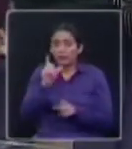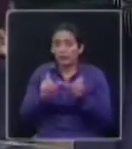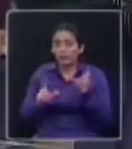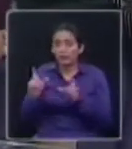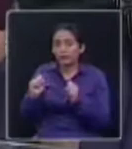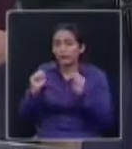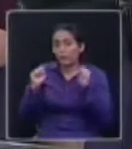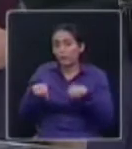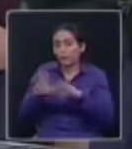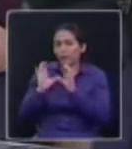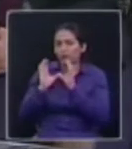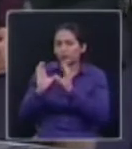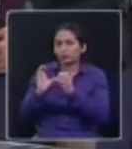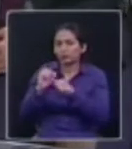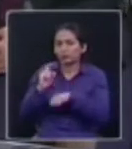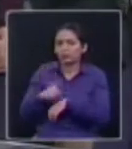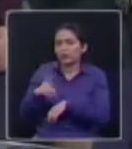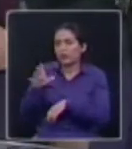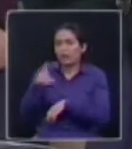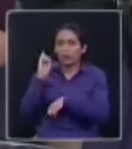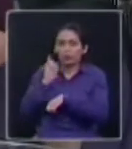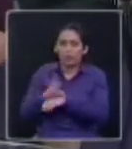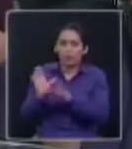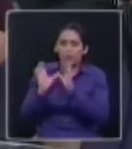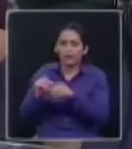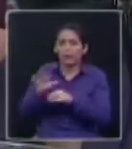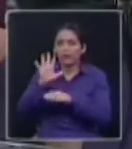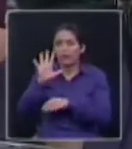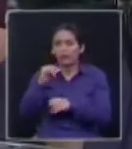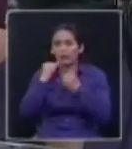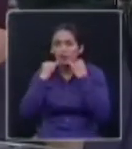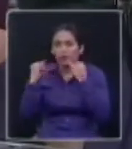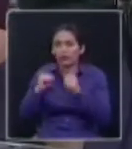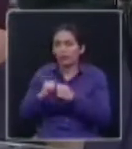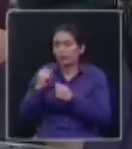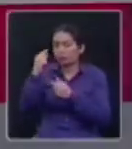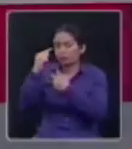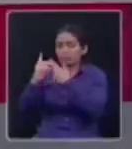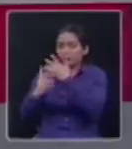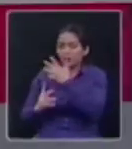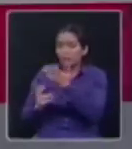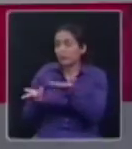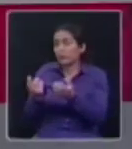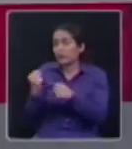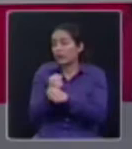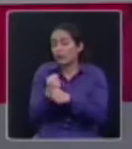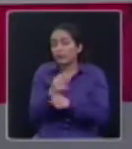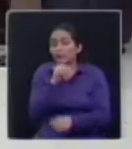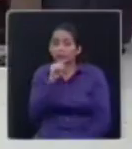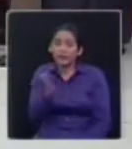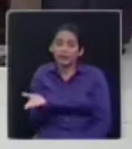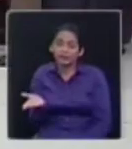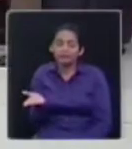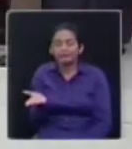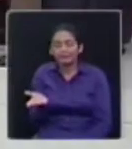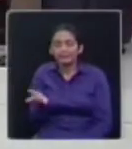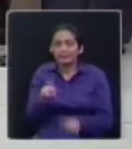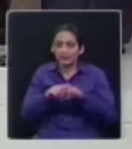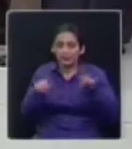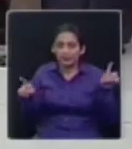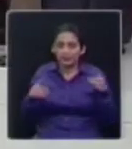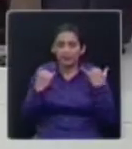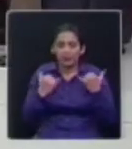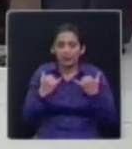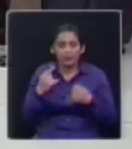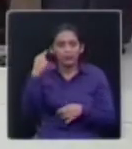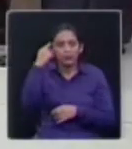una maestría y un doctorado, cinco lenguas y no tener empleo. Correcto. El modelo en el que educamos a la gente es